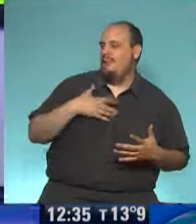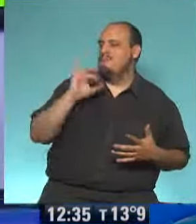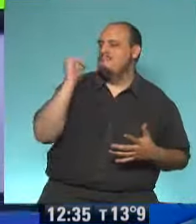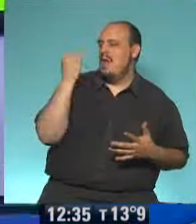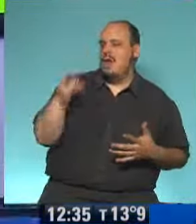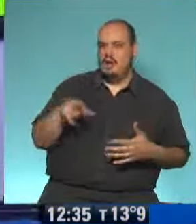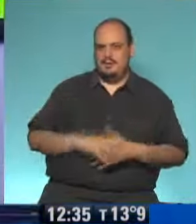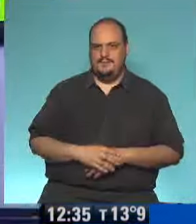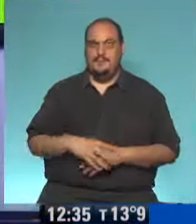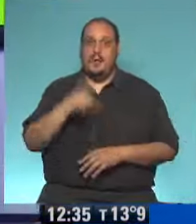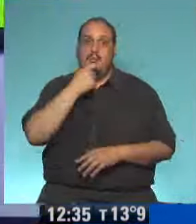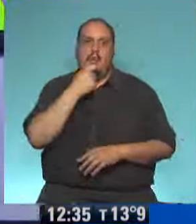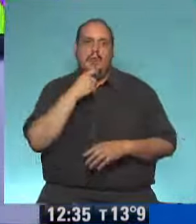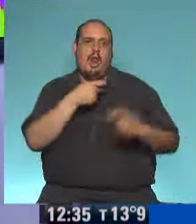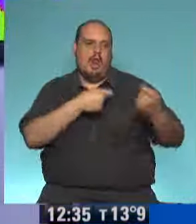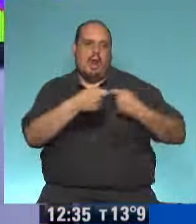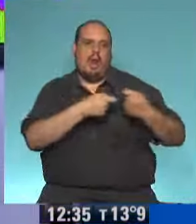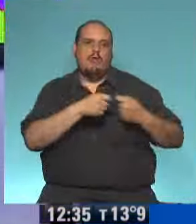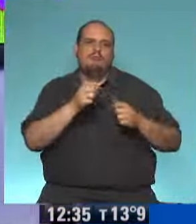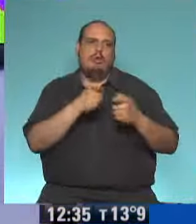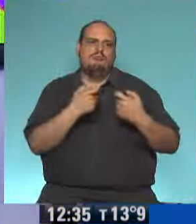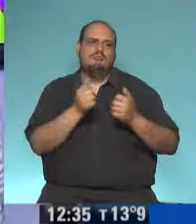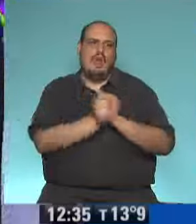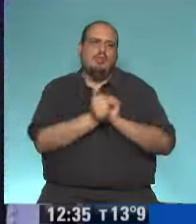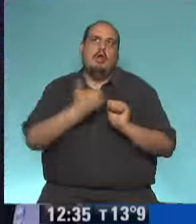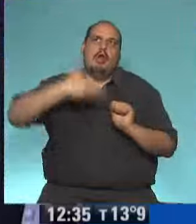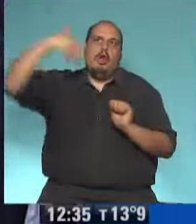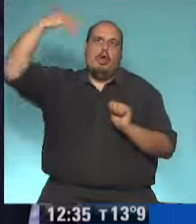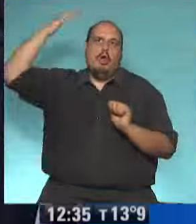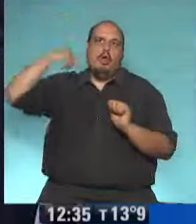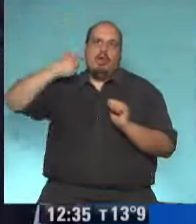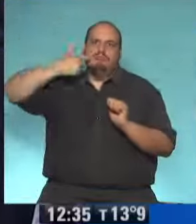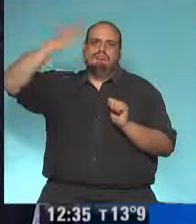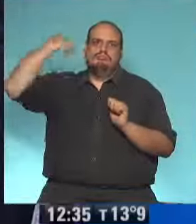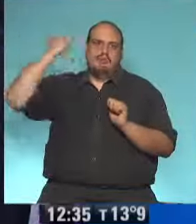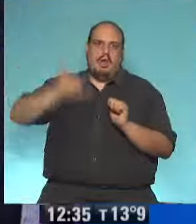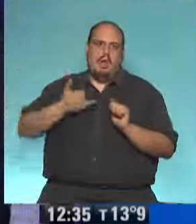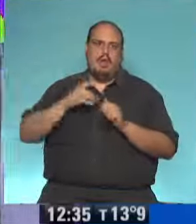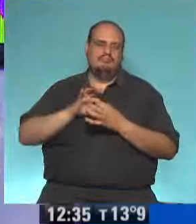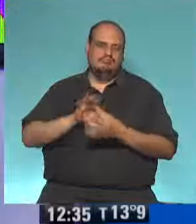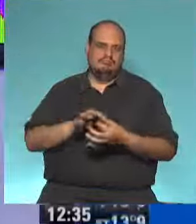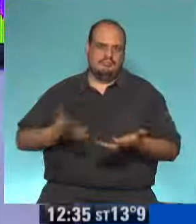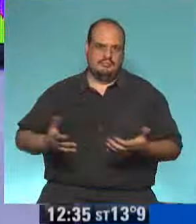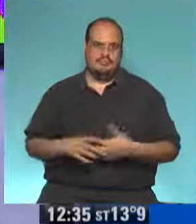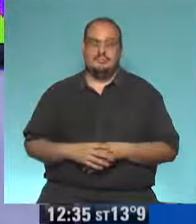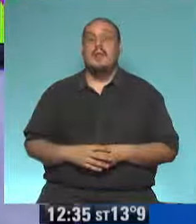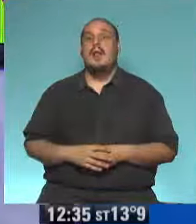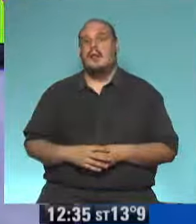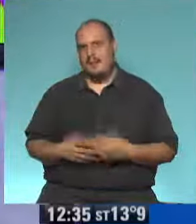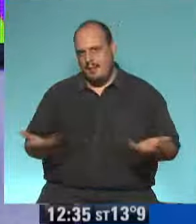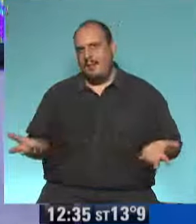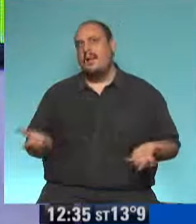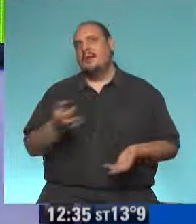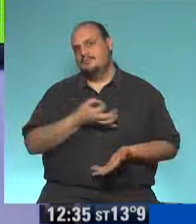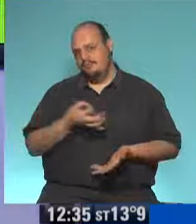casa quizás tiene una historia, esa que me acabas de vender. Y quizás me podías explicar otra cosa en relación a eso. Es verdad. Claro. Se vivió un